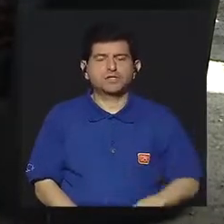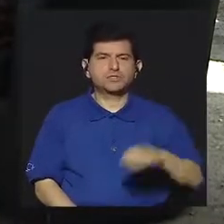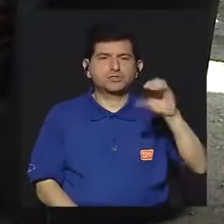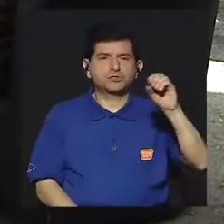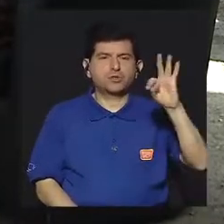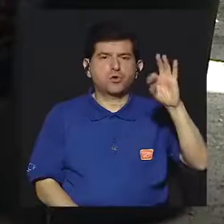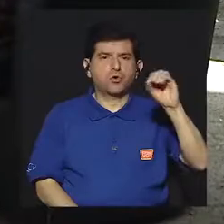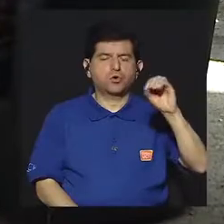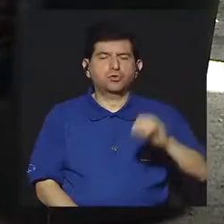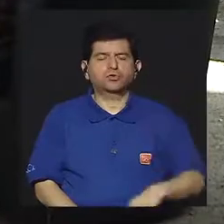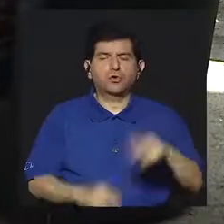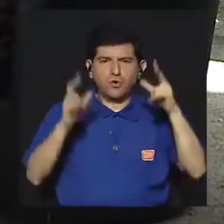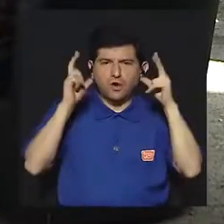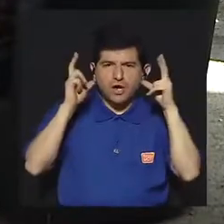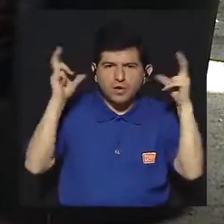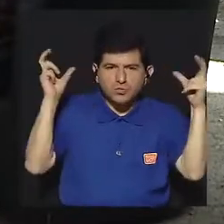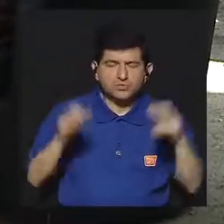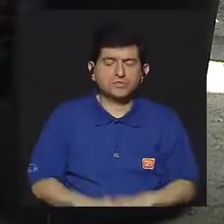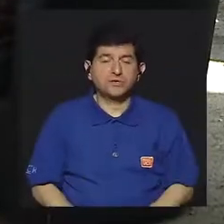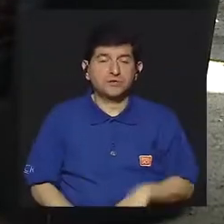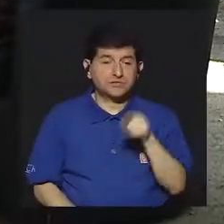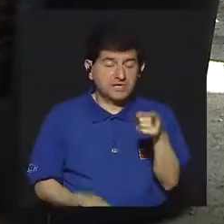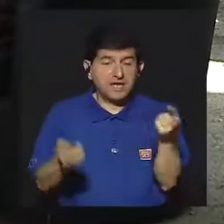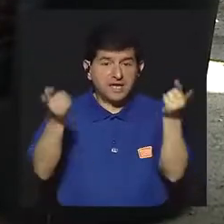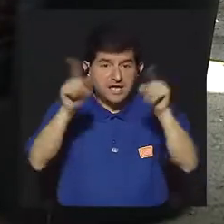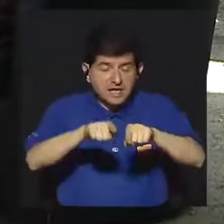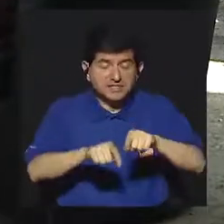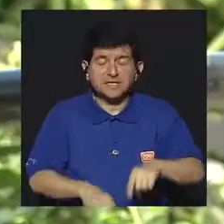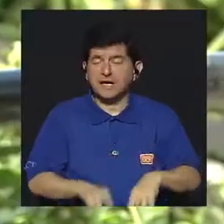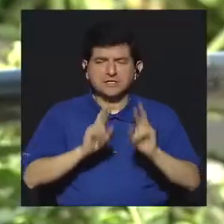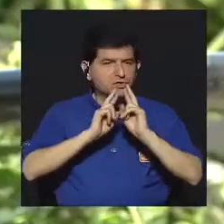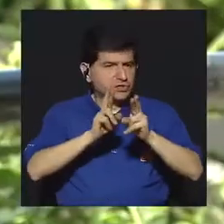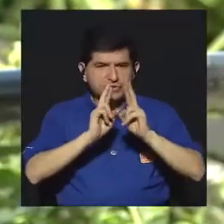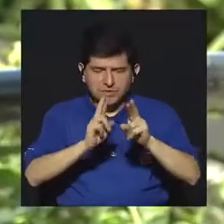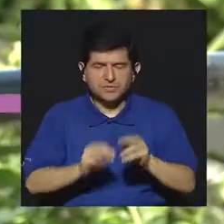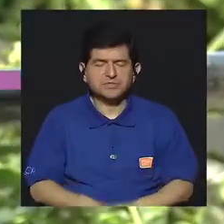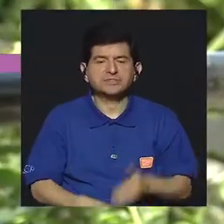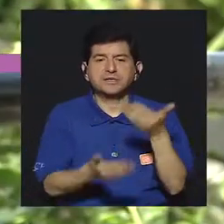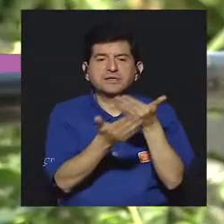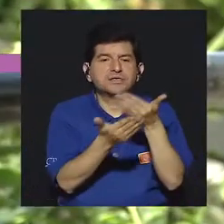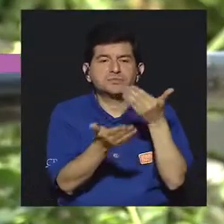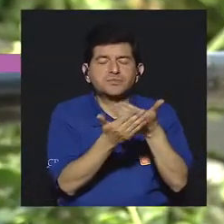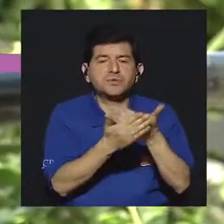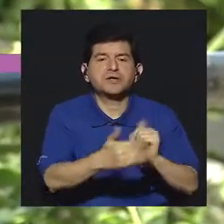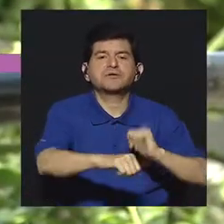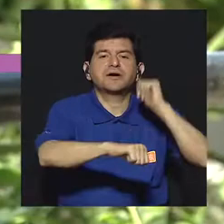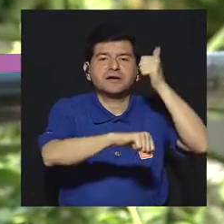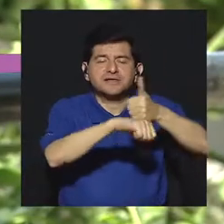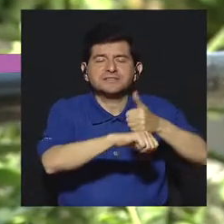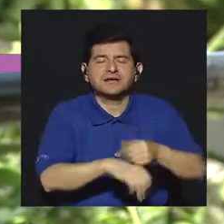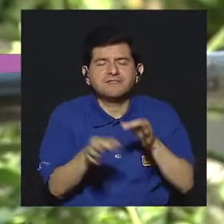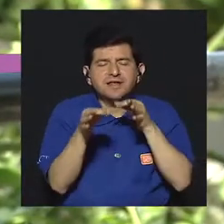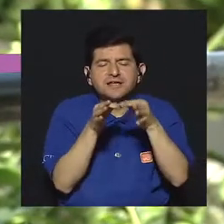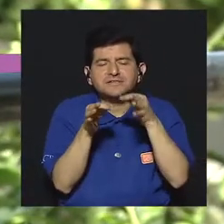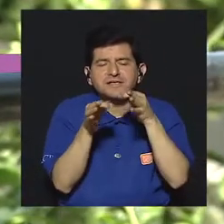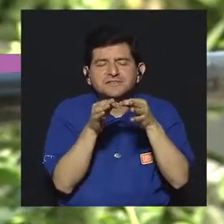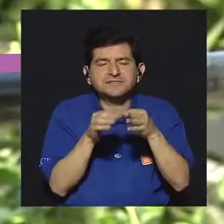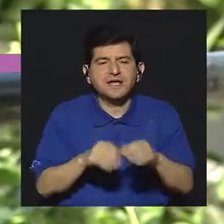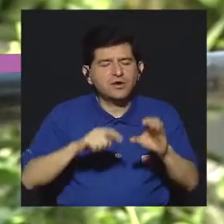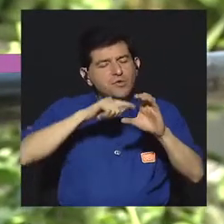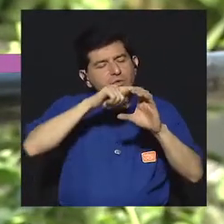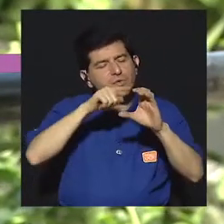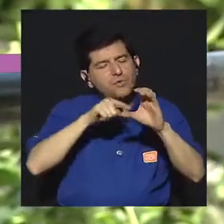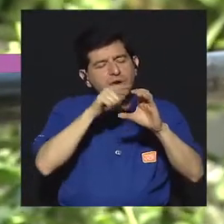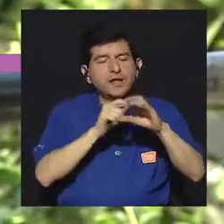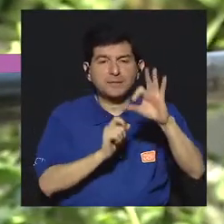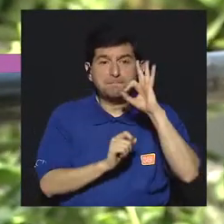El paciente no tiene que responder a los pitos como es normal en una audiometría, sino que esta es una prueba que determina realmente si las células del oído